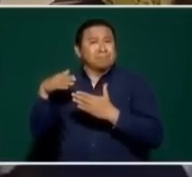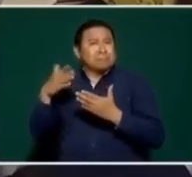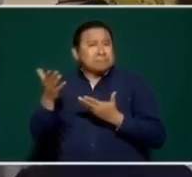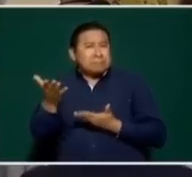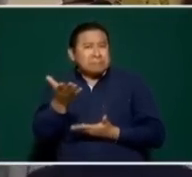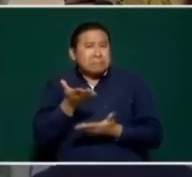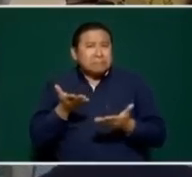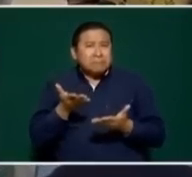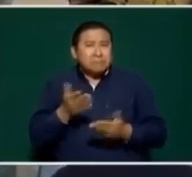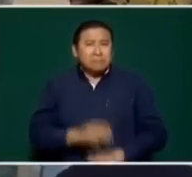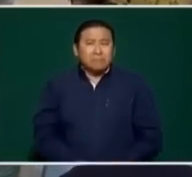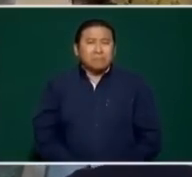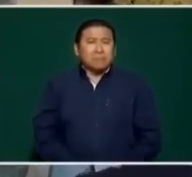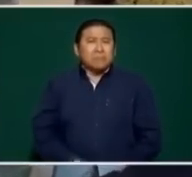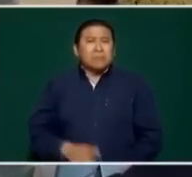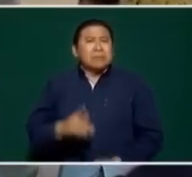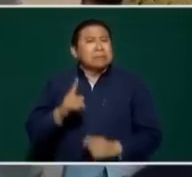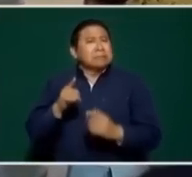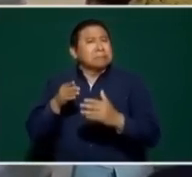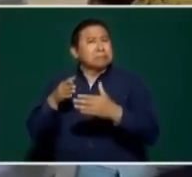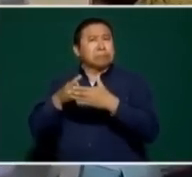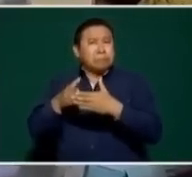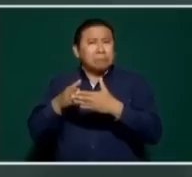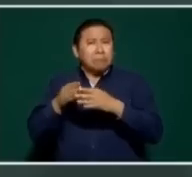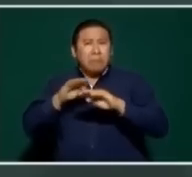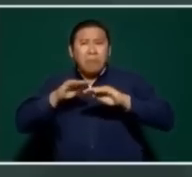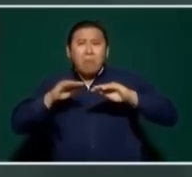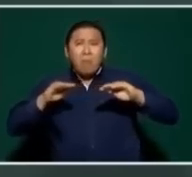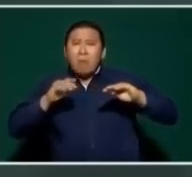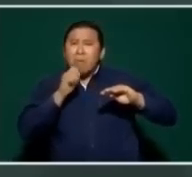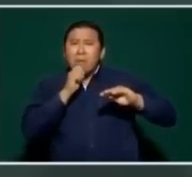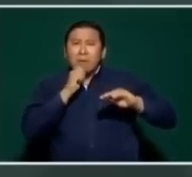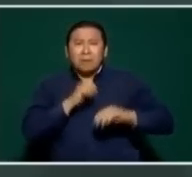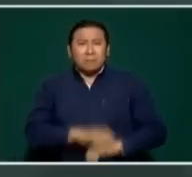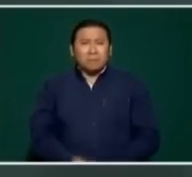que nos cercaban,